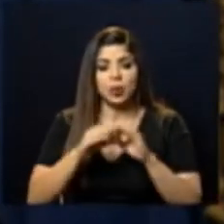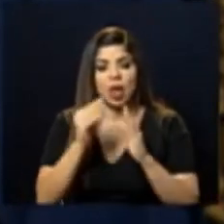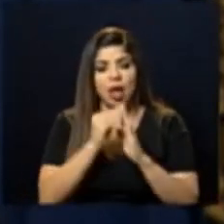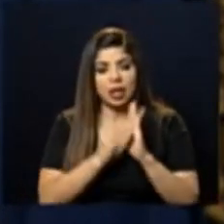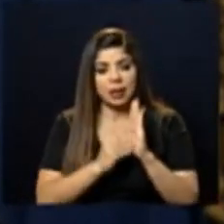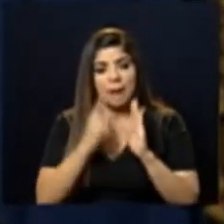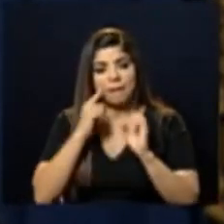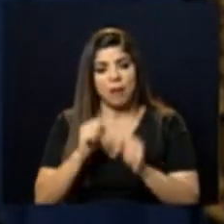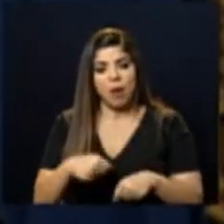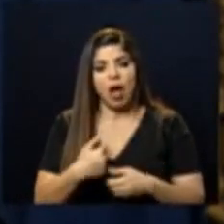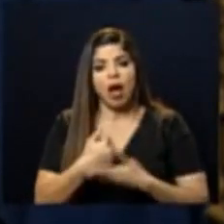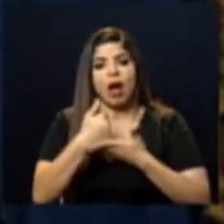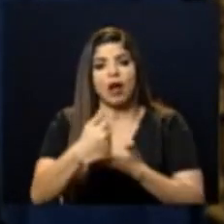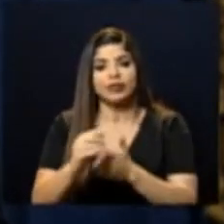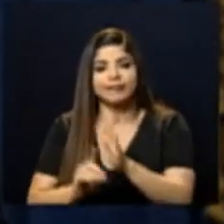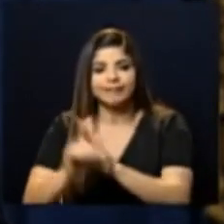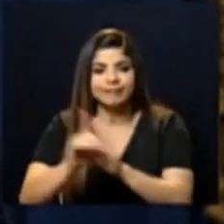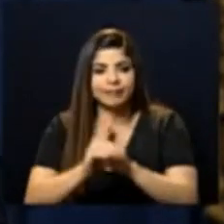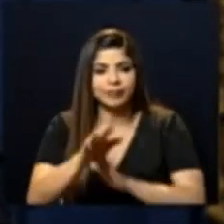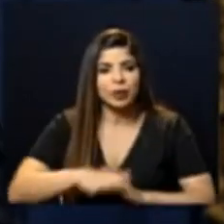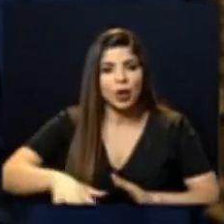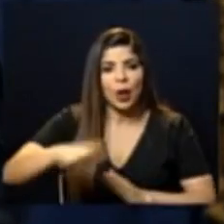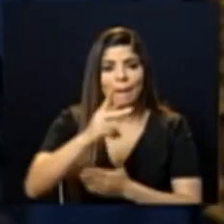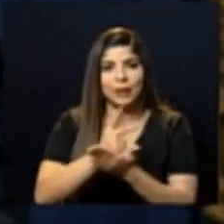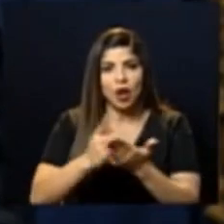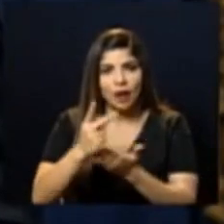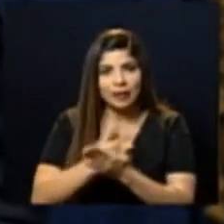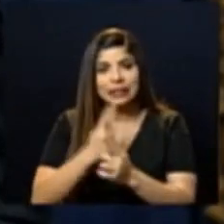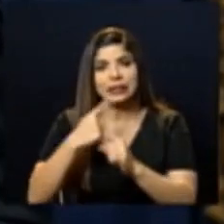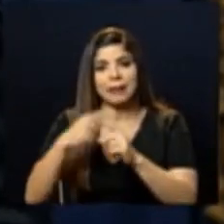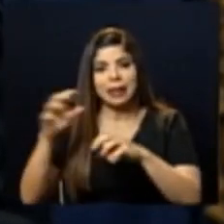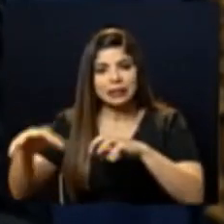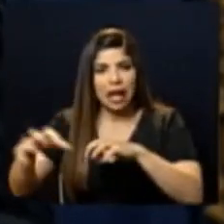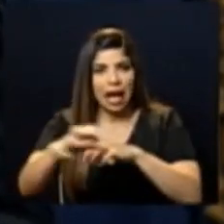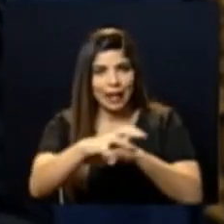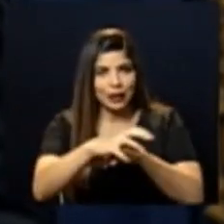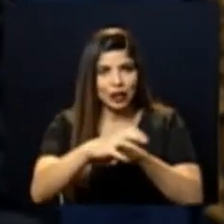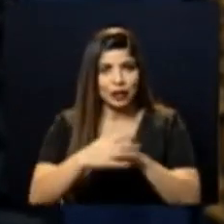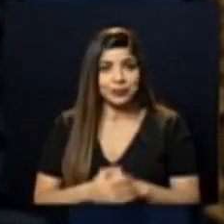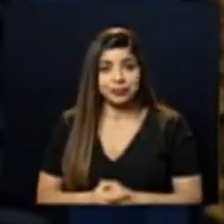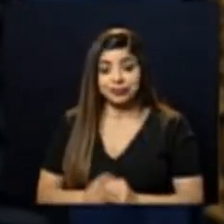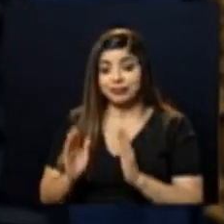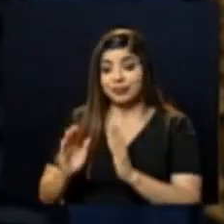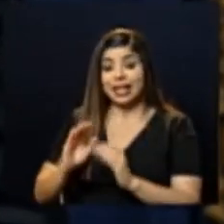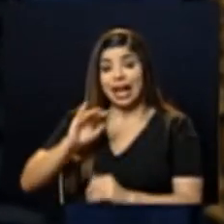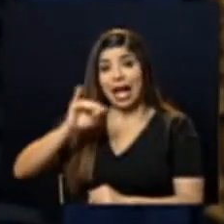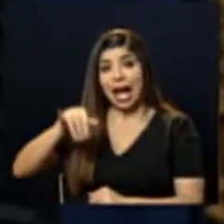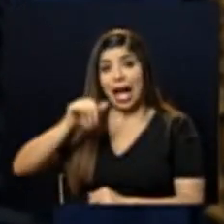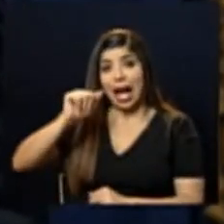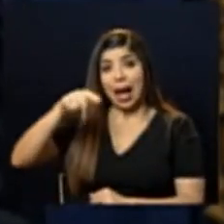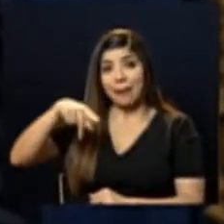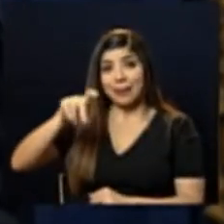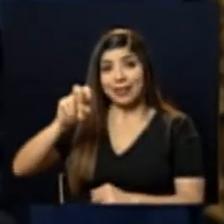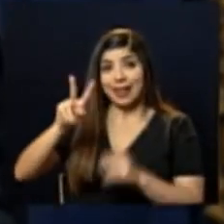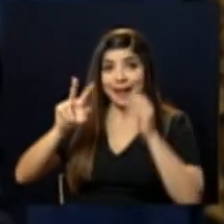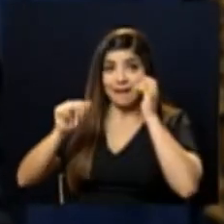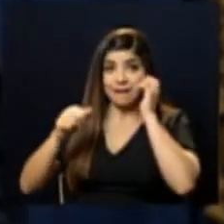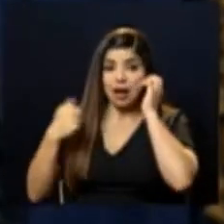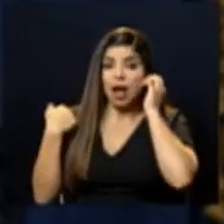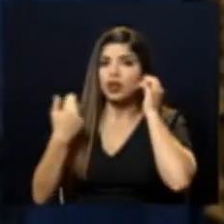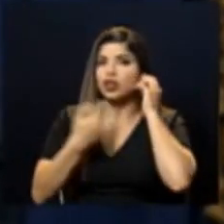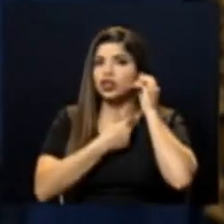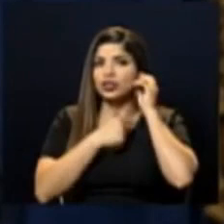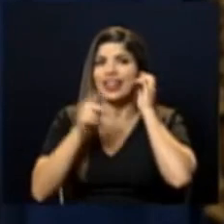de la provincia en los diversos cantones. En cuanto a Japdeva, debemos